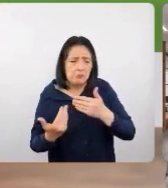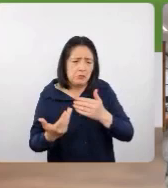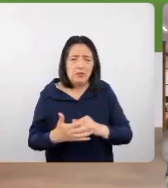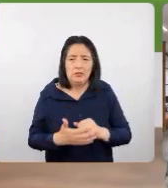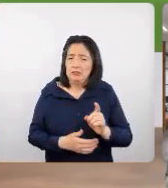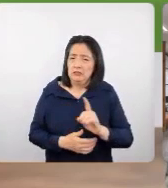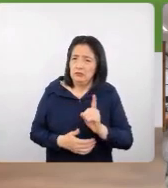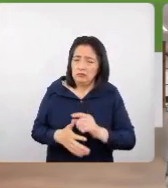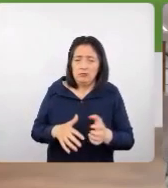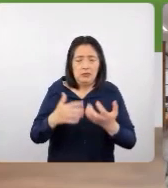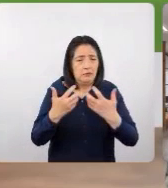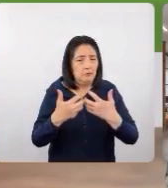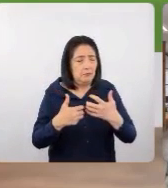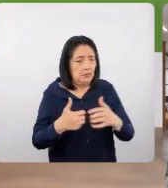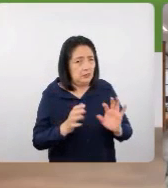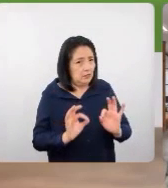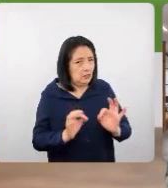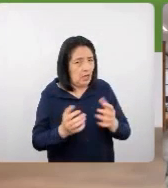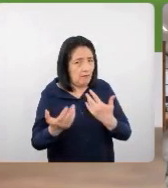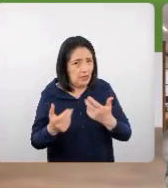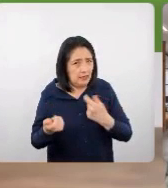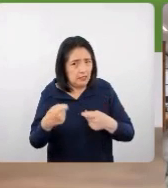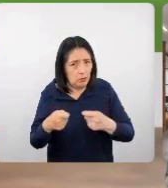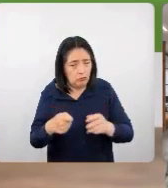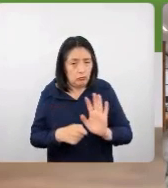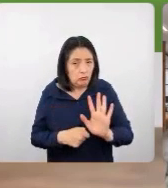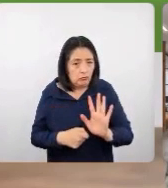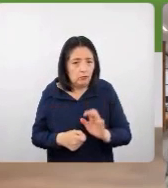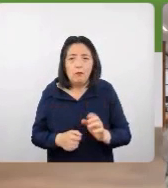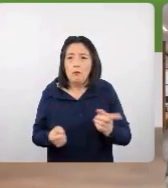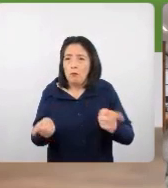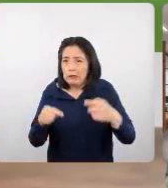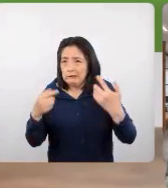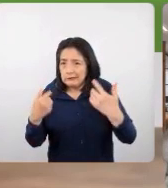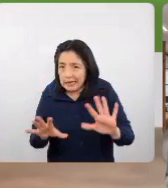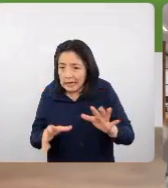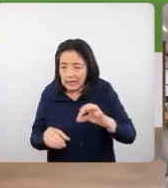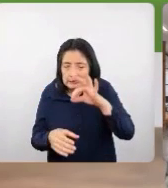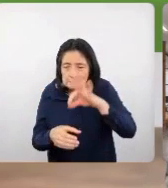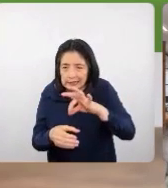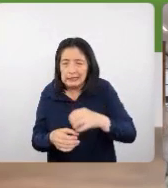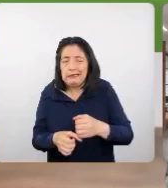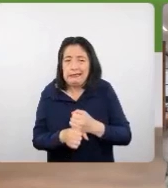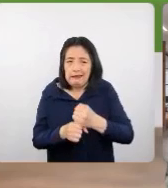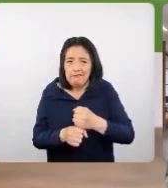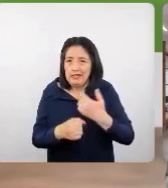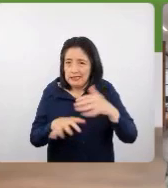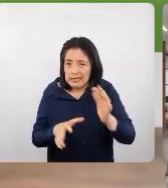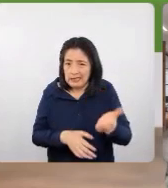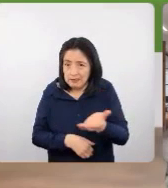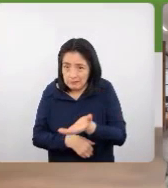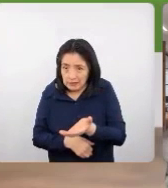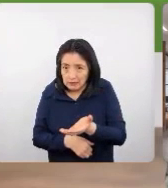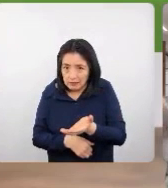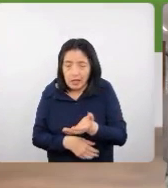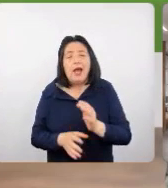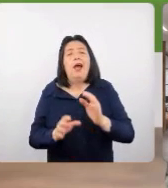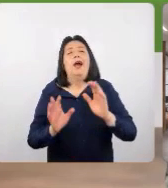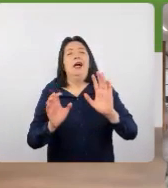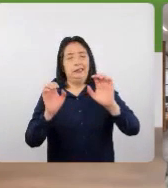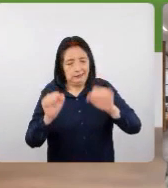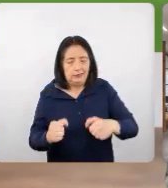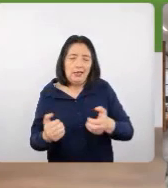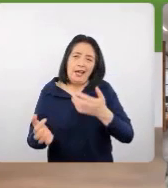no empresarial hasta que no se les haya invitado tomar el té o el café. Una vez que uno tome el té o el café,